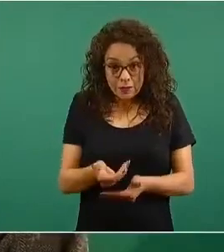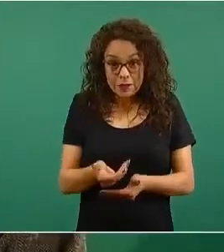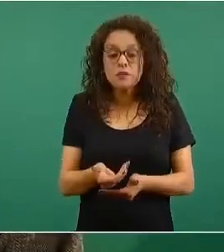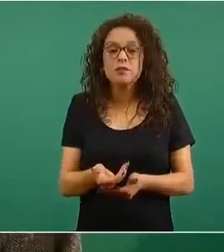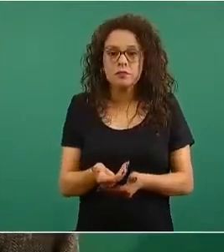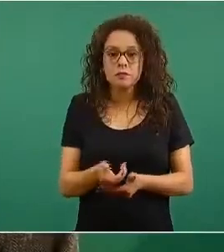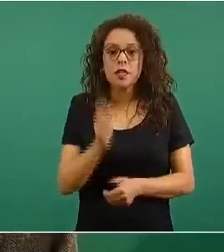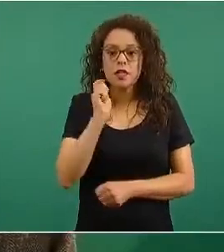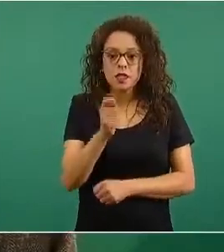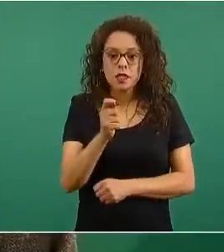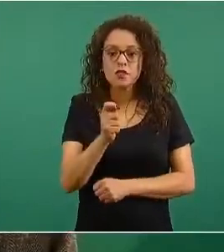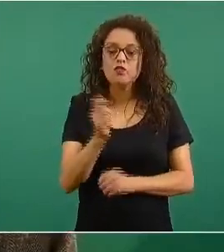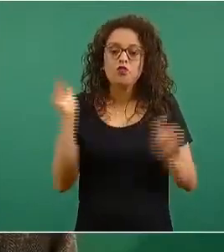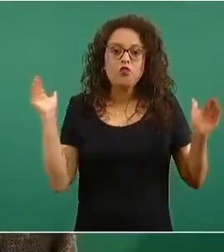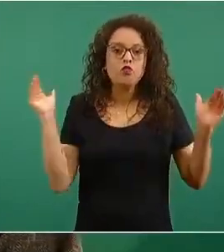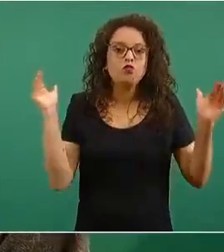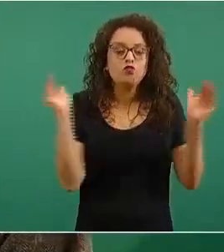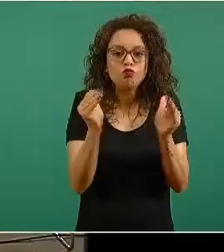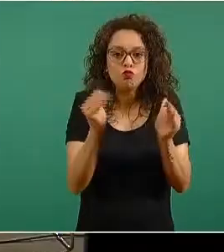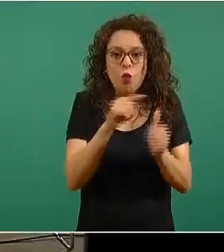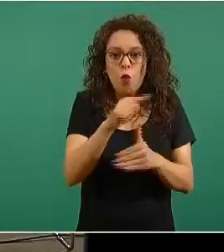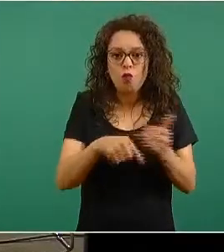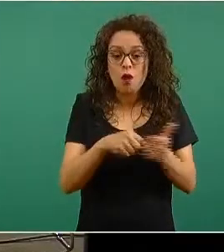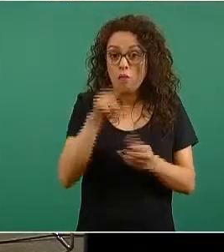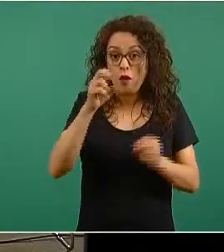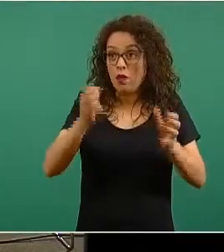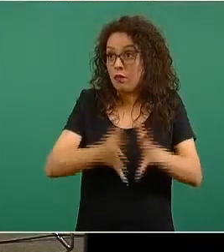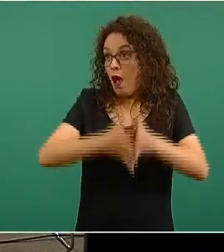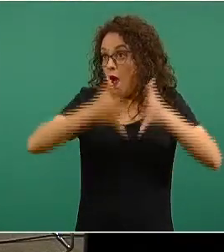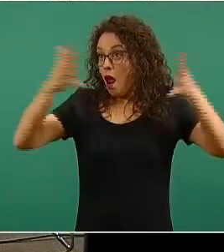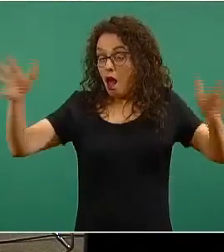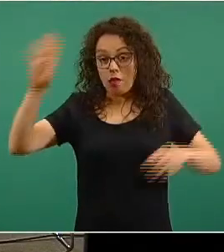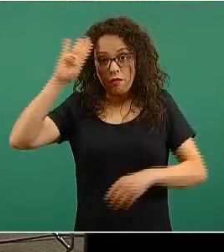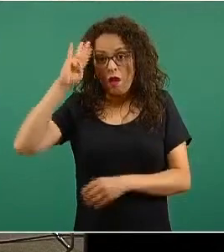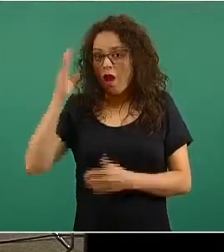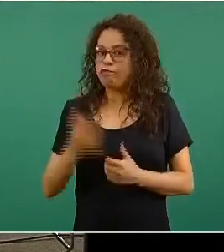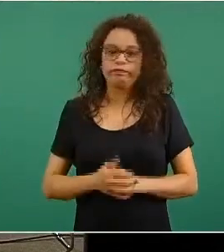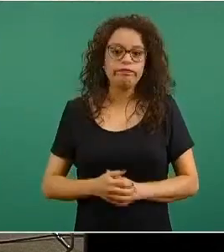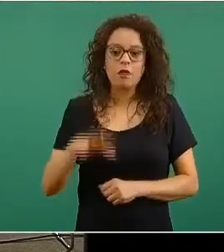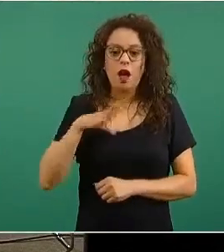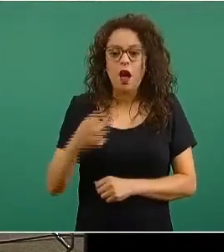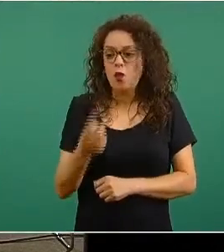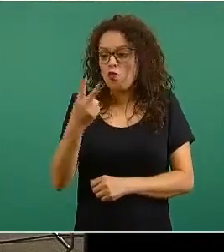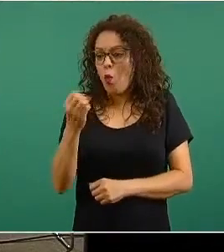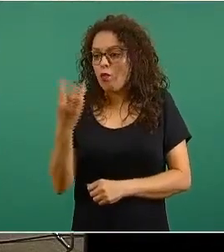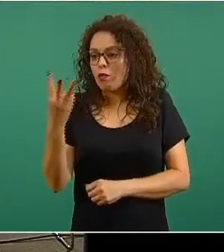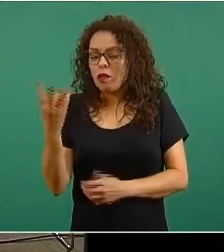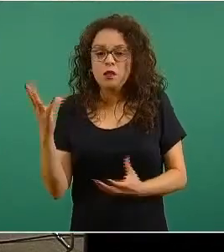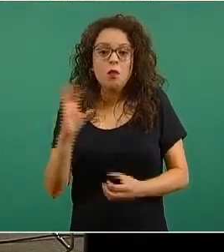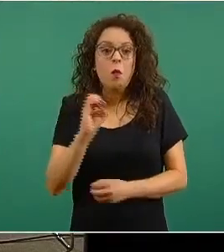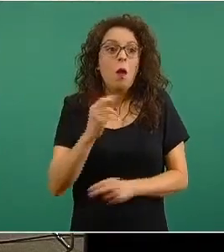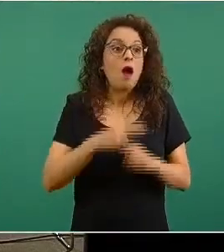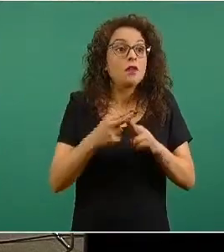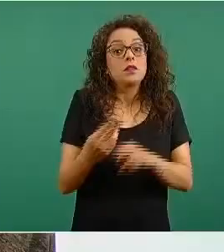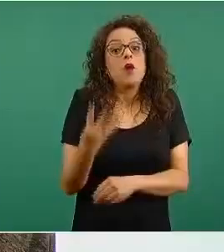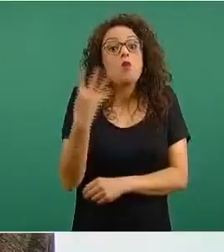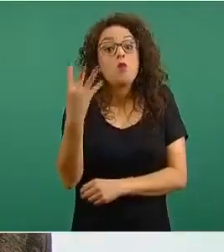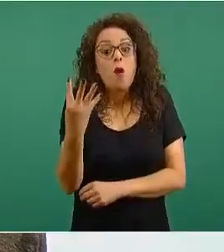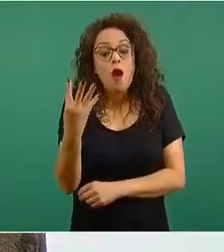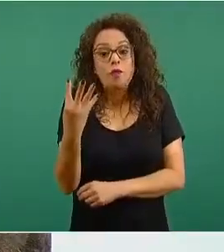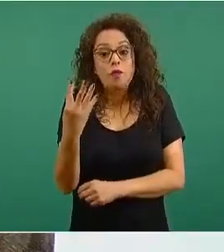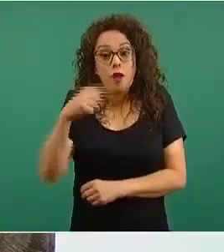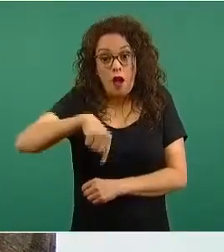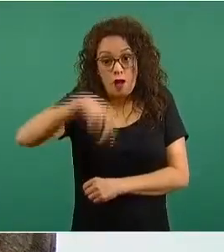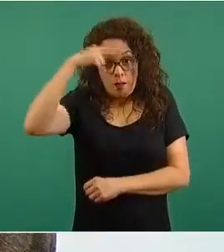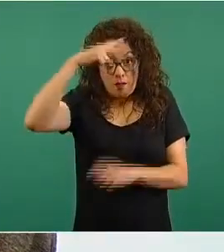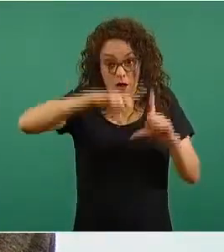pequeñas casas funerarias. No son grandes corporaciones funerarias, hay 2 o 3 o 4 en el país o en